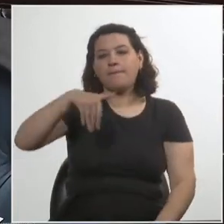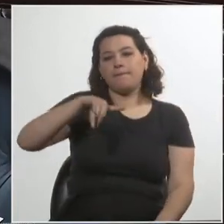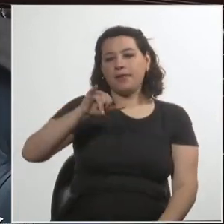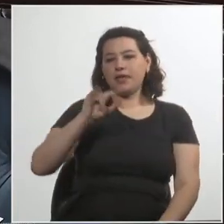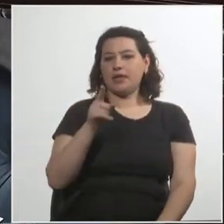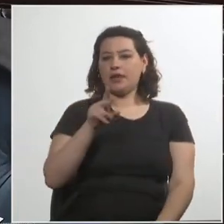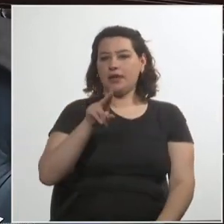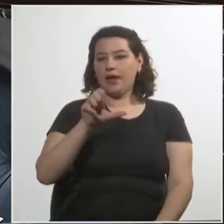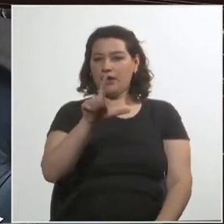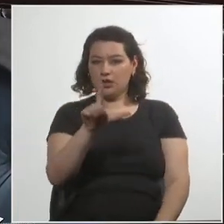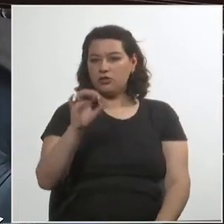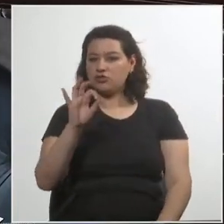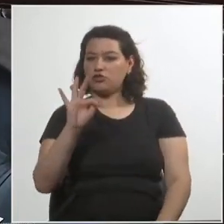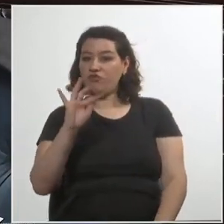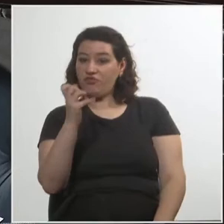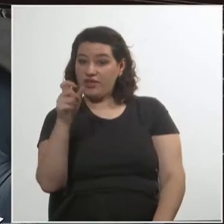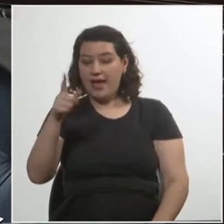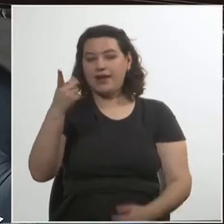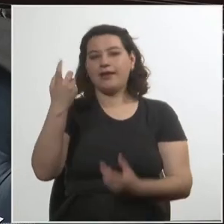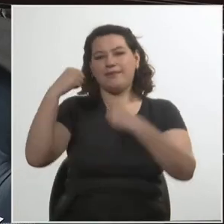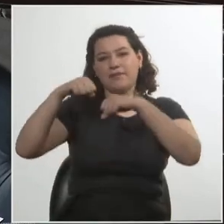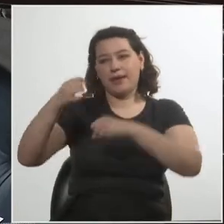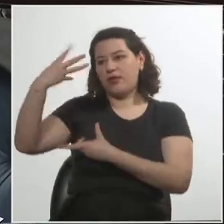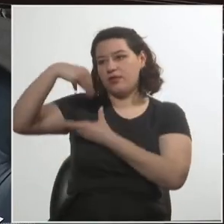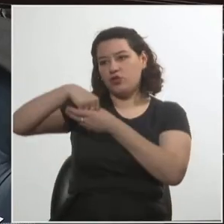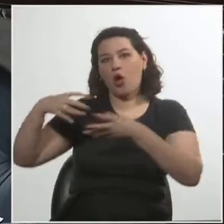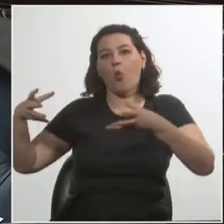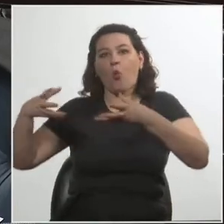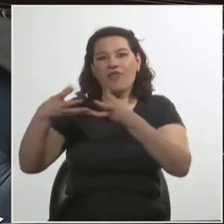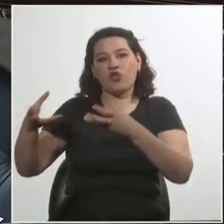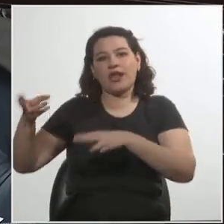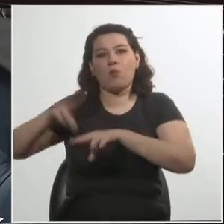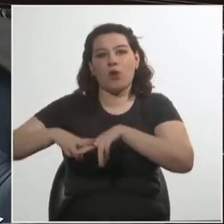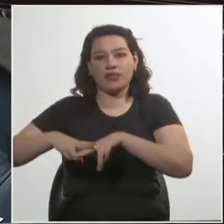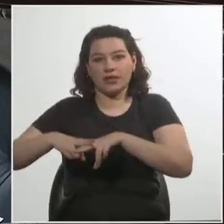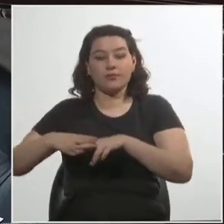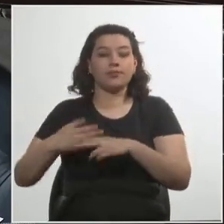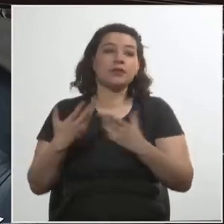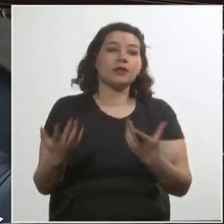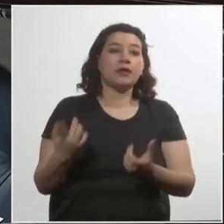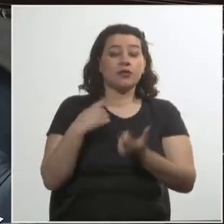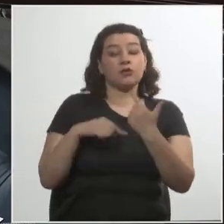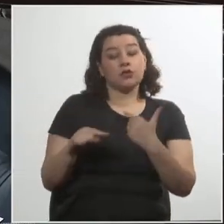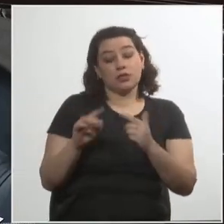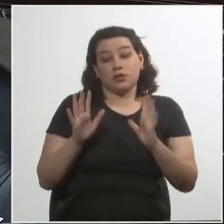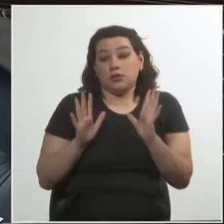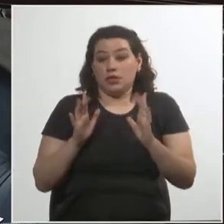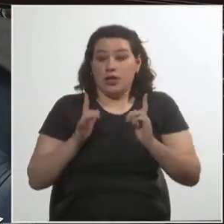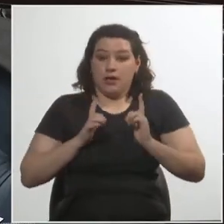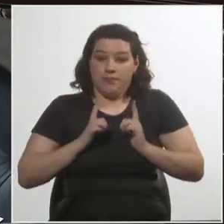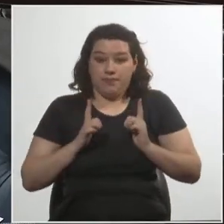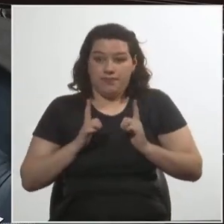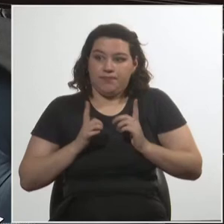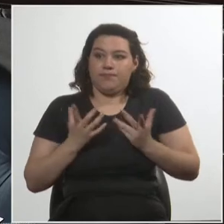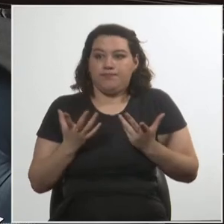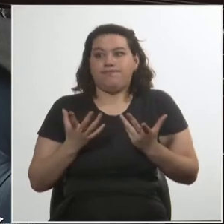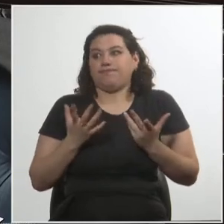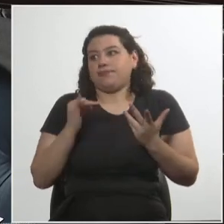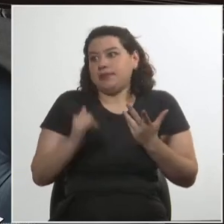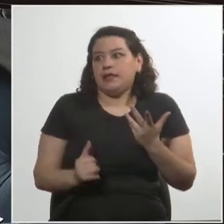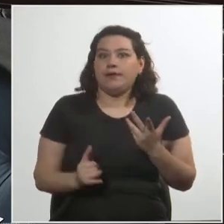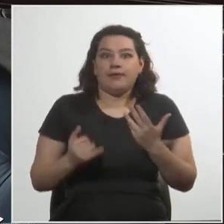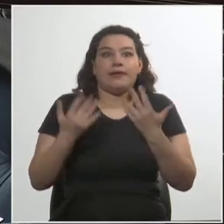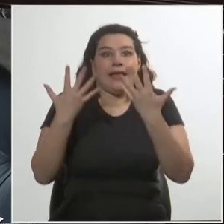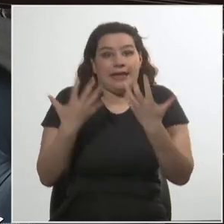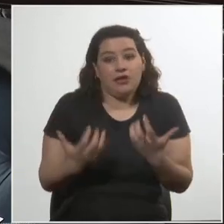como integrante del escuadrón de la muerte entonces con el mejor ánimo no Y la mejor este buena voluntad